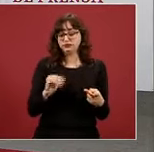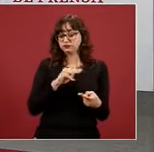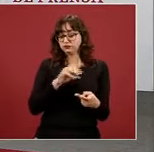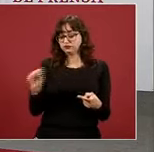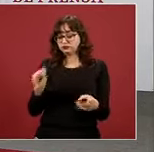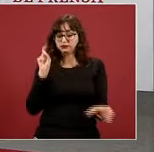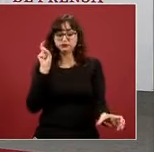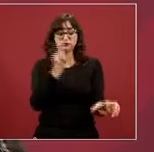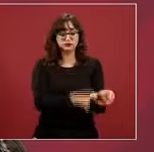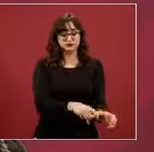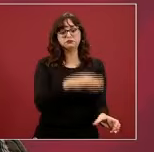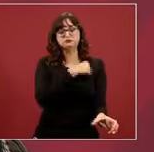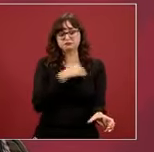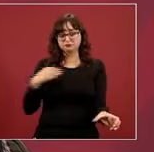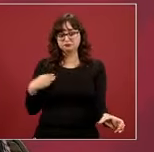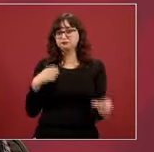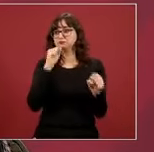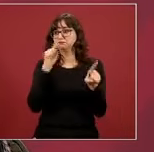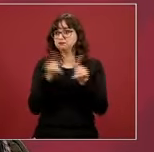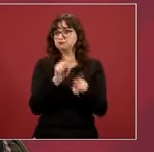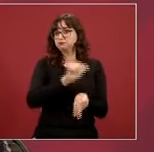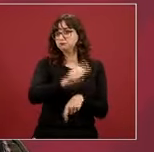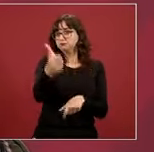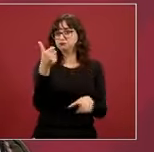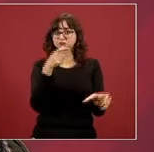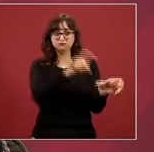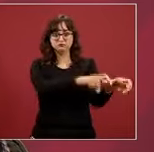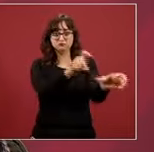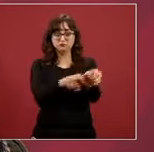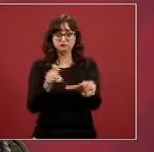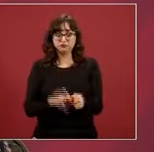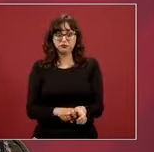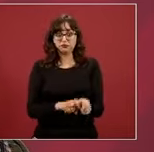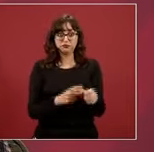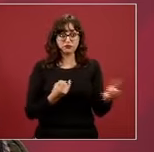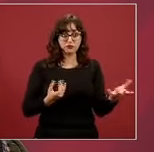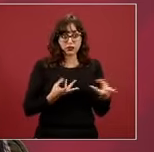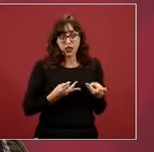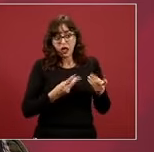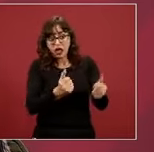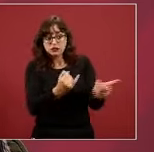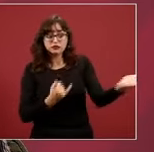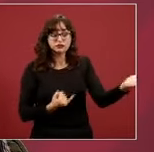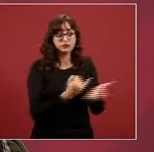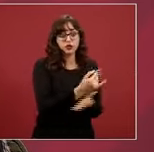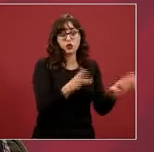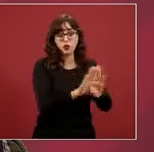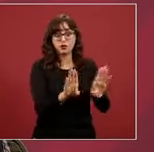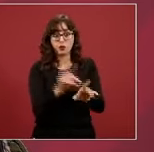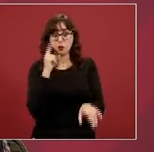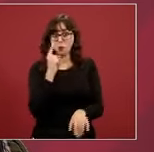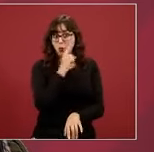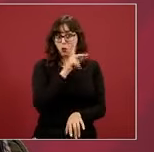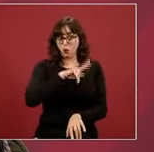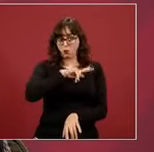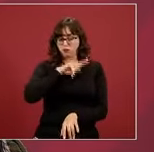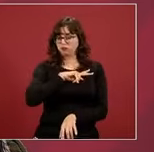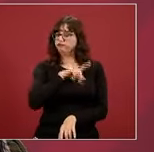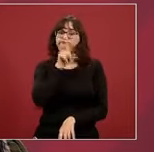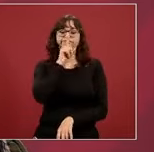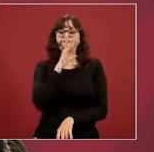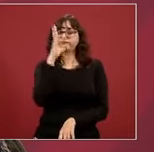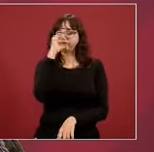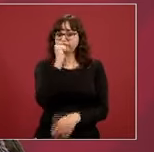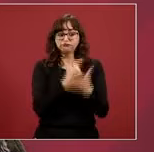miembro y como todos los otros miembros no interviene directamente en las decisiones de gasto ni en la auditoría de